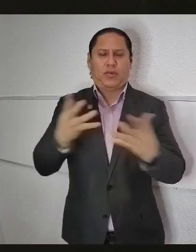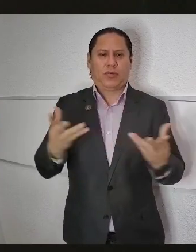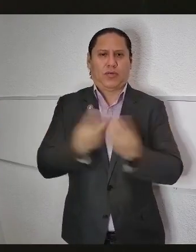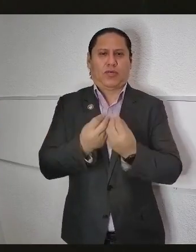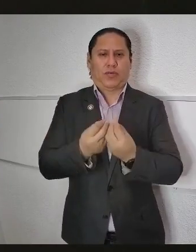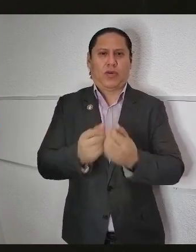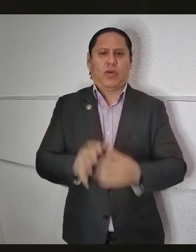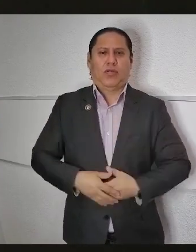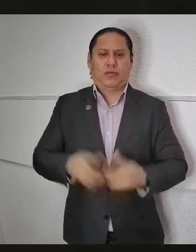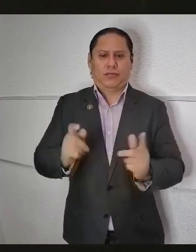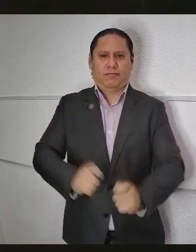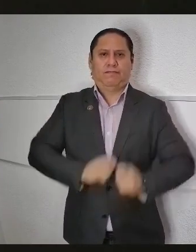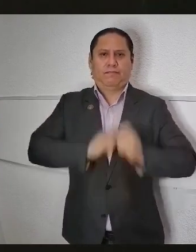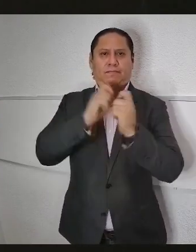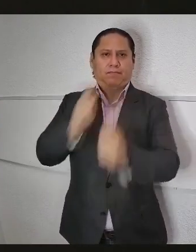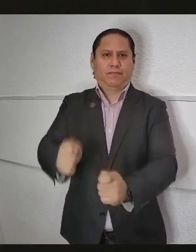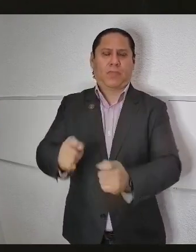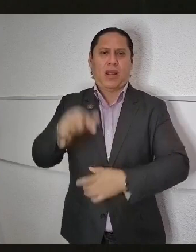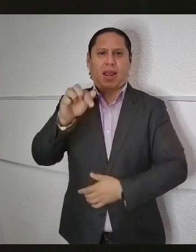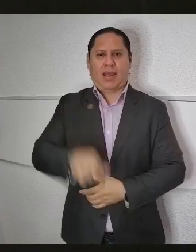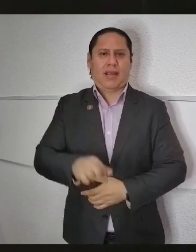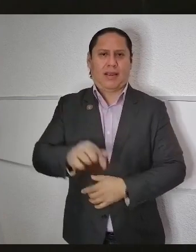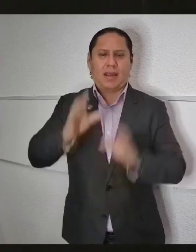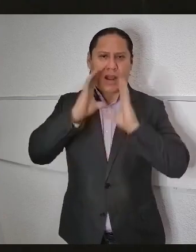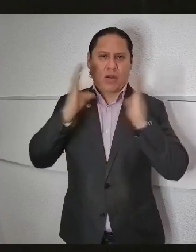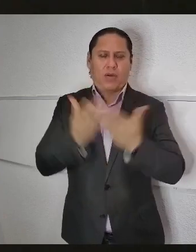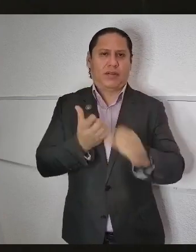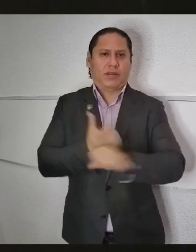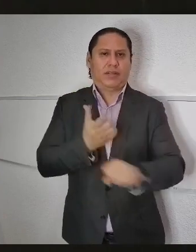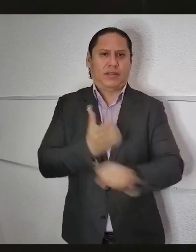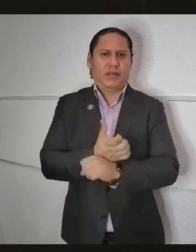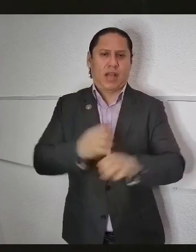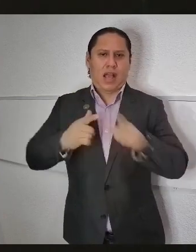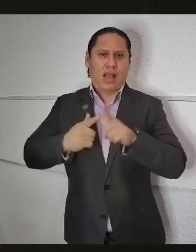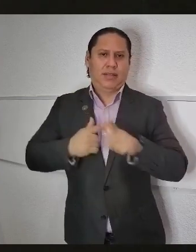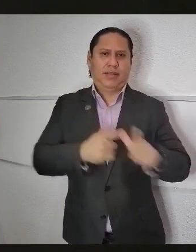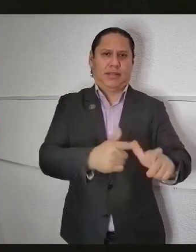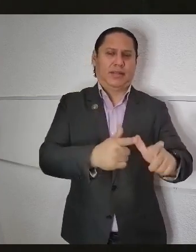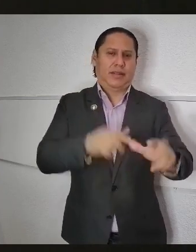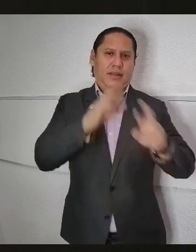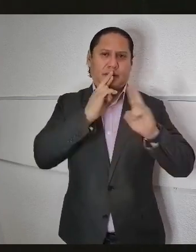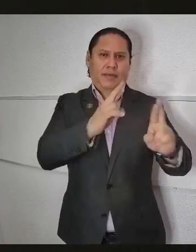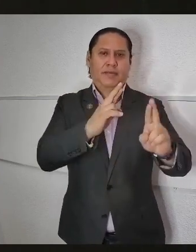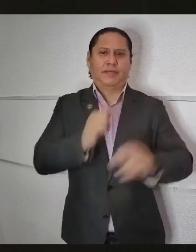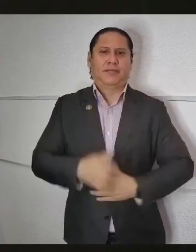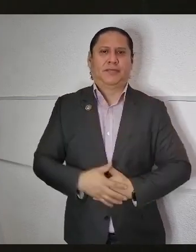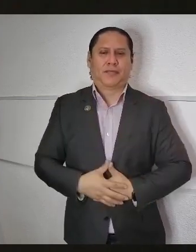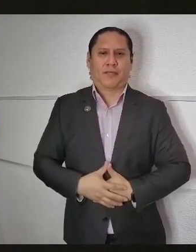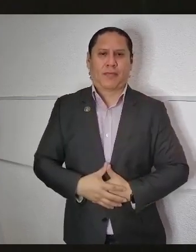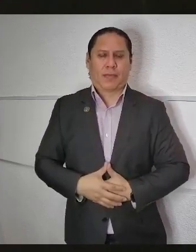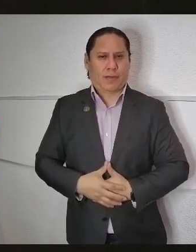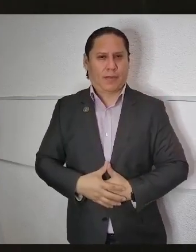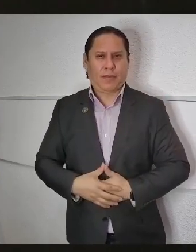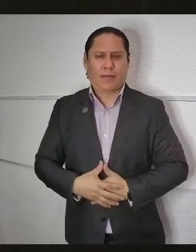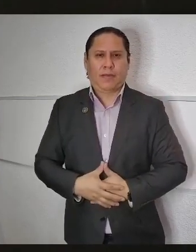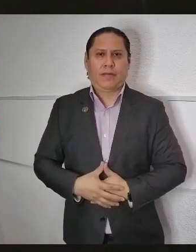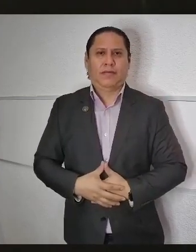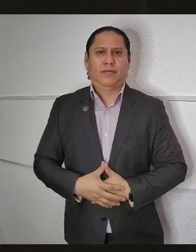comisiones sometemos a consideración del Pleno de esta Honorable Asamblea el siguiente dictamen.